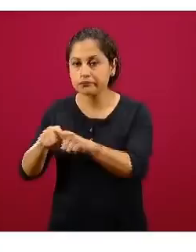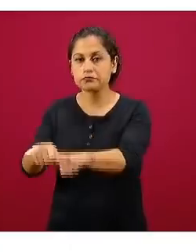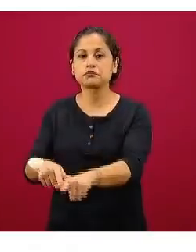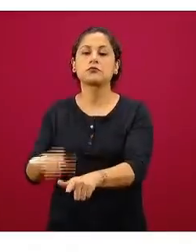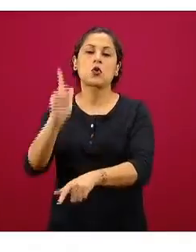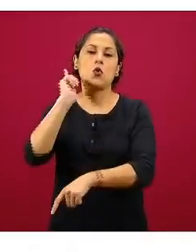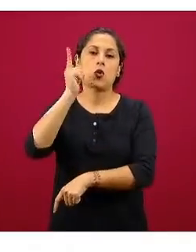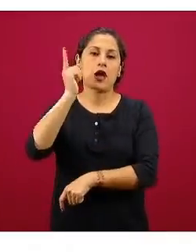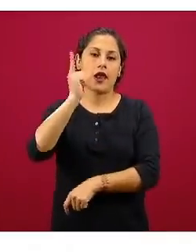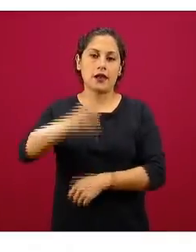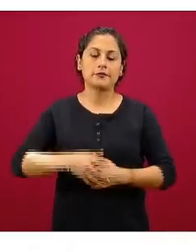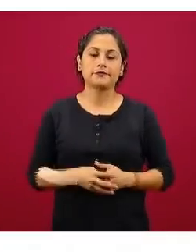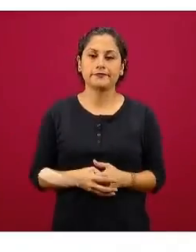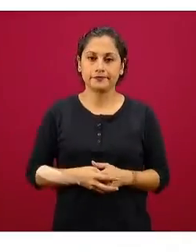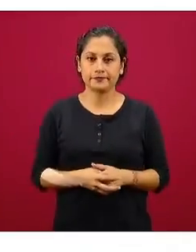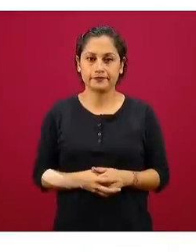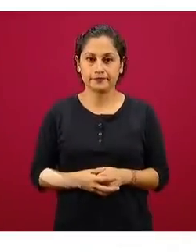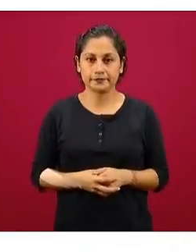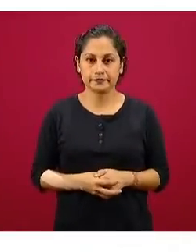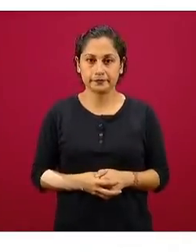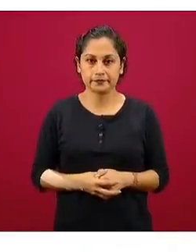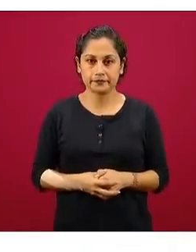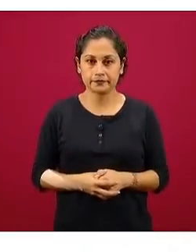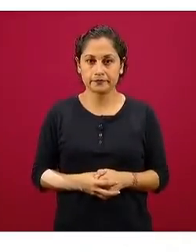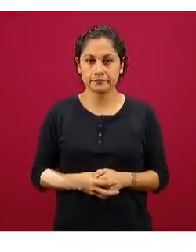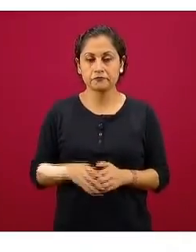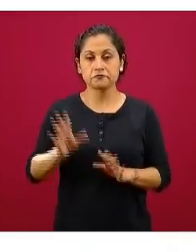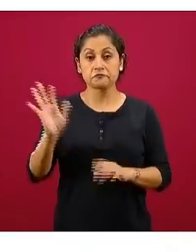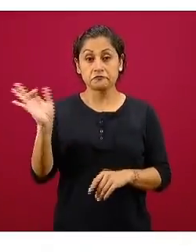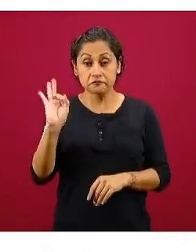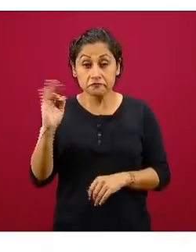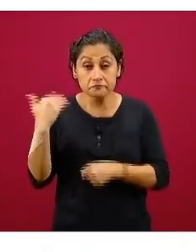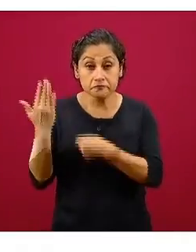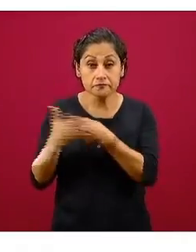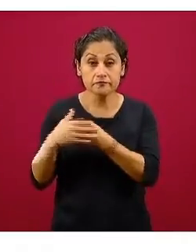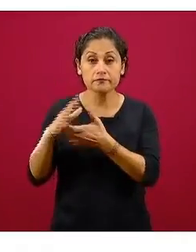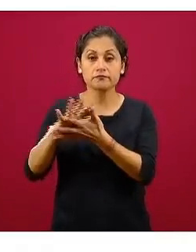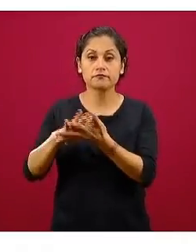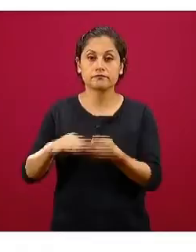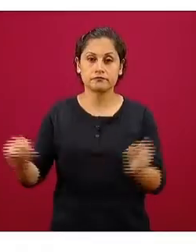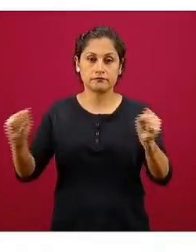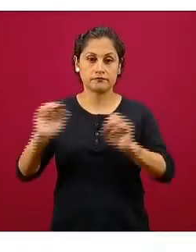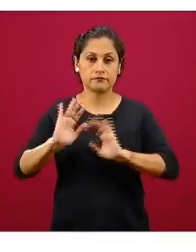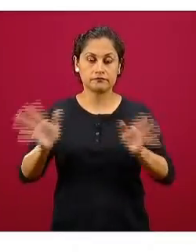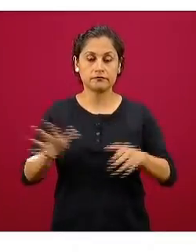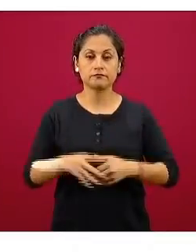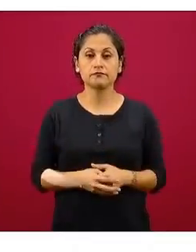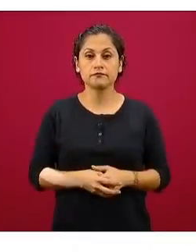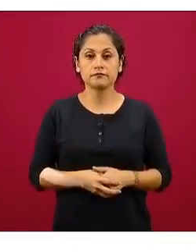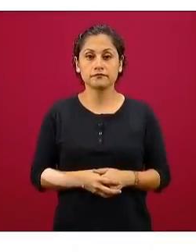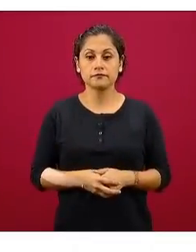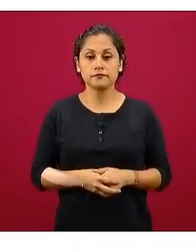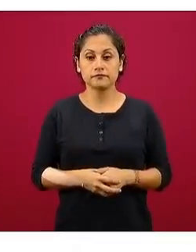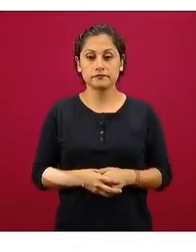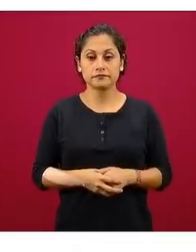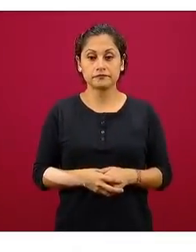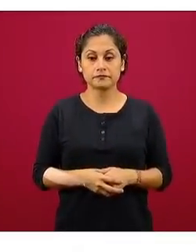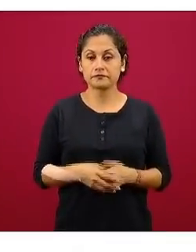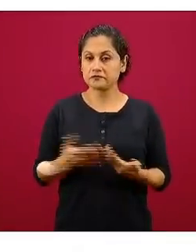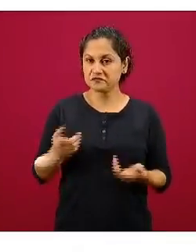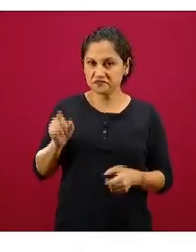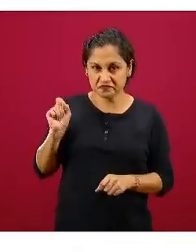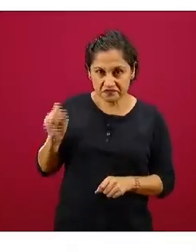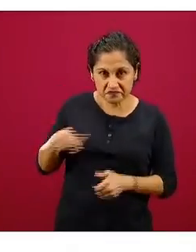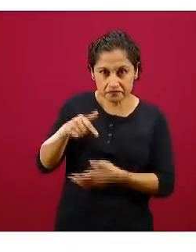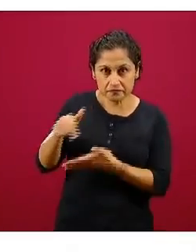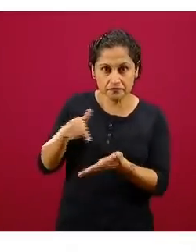ojalá que si mantiene esta tendencia descendente ya acabe resolviendo la epidemia. La siguiente. La